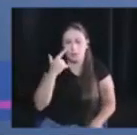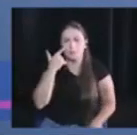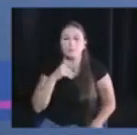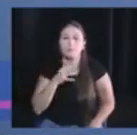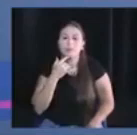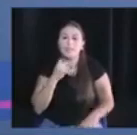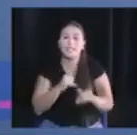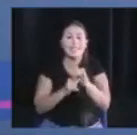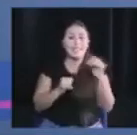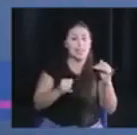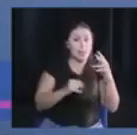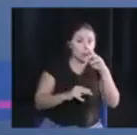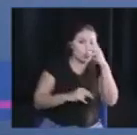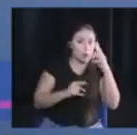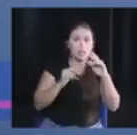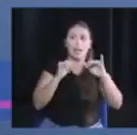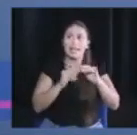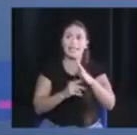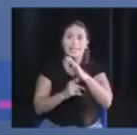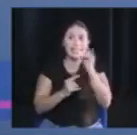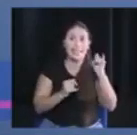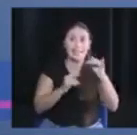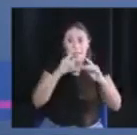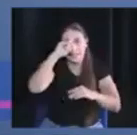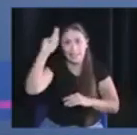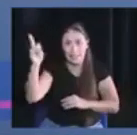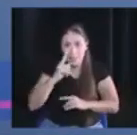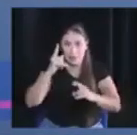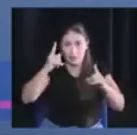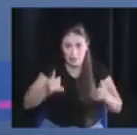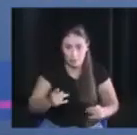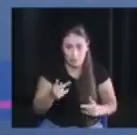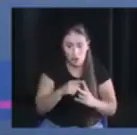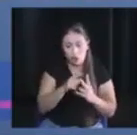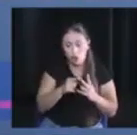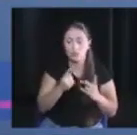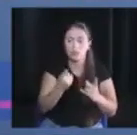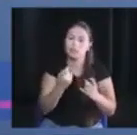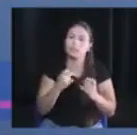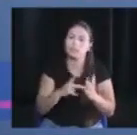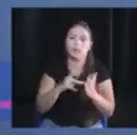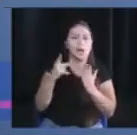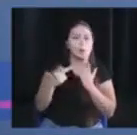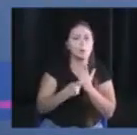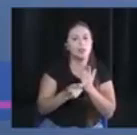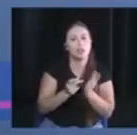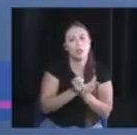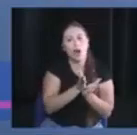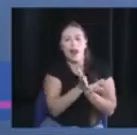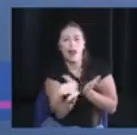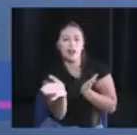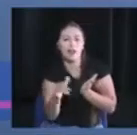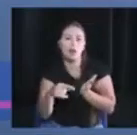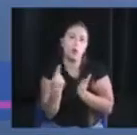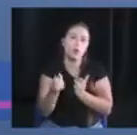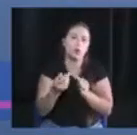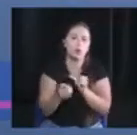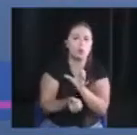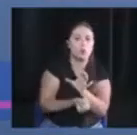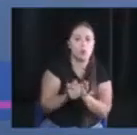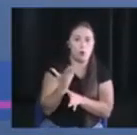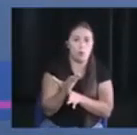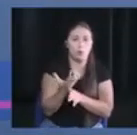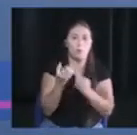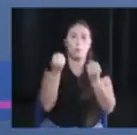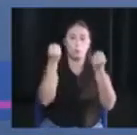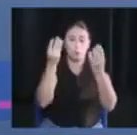y la izquierda internacional necesita un proyecto alternativo nuevo.